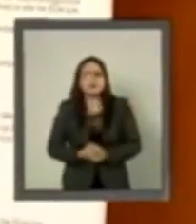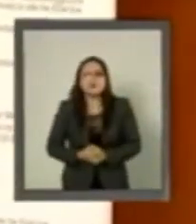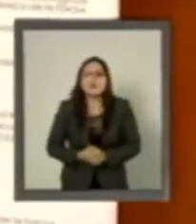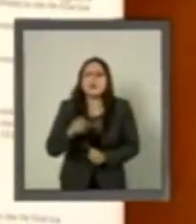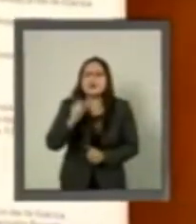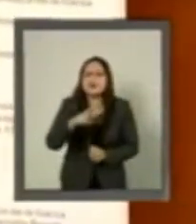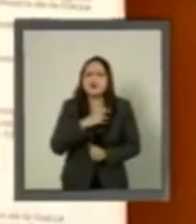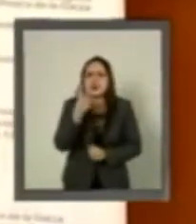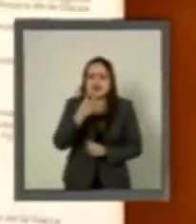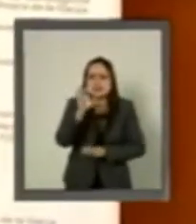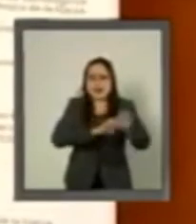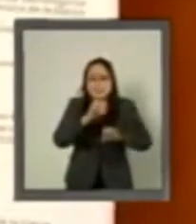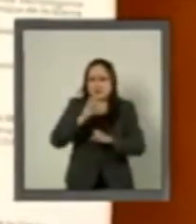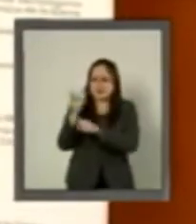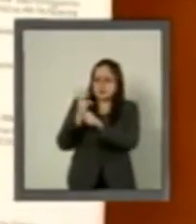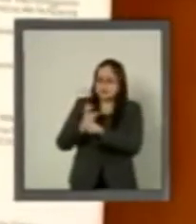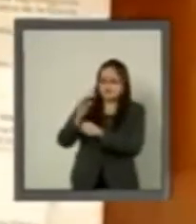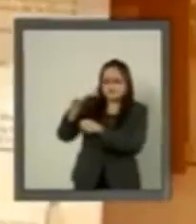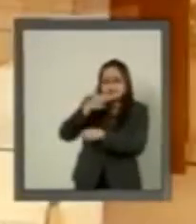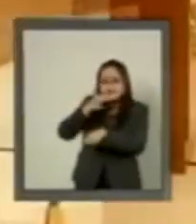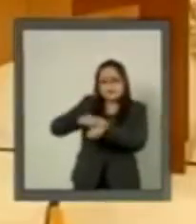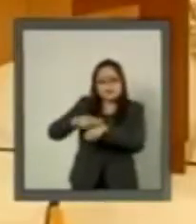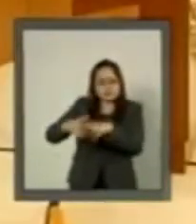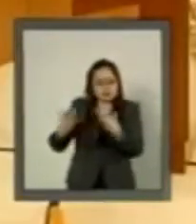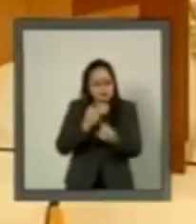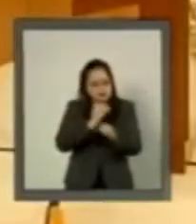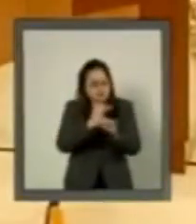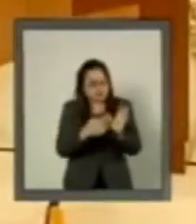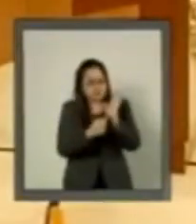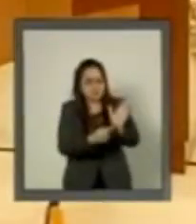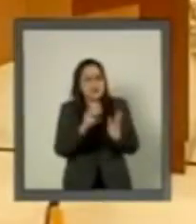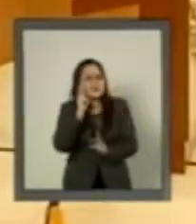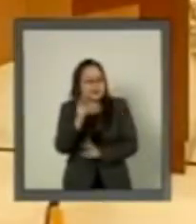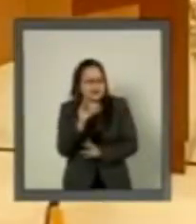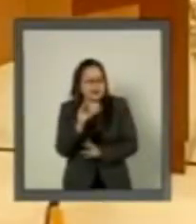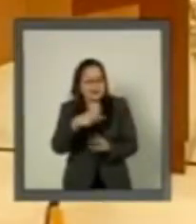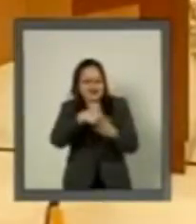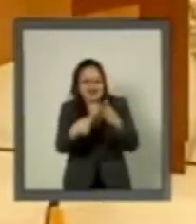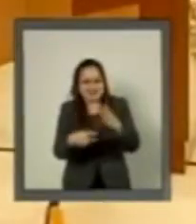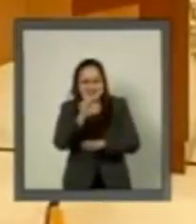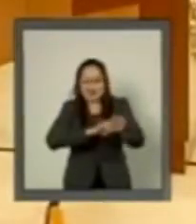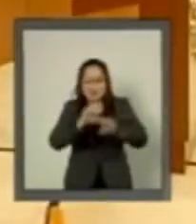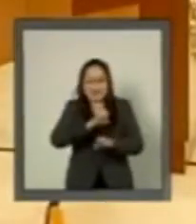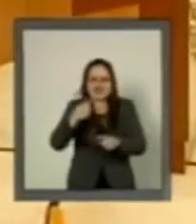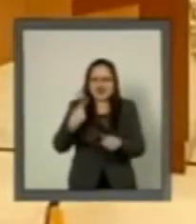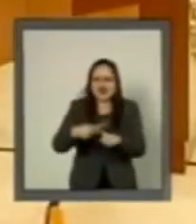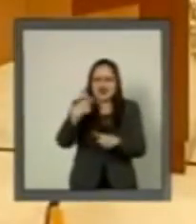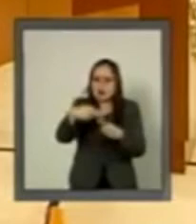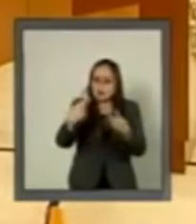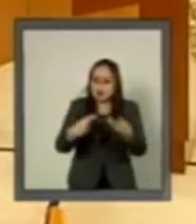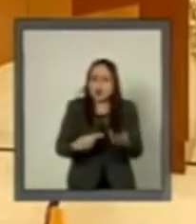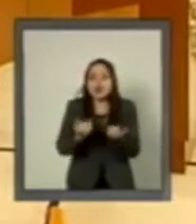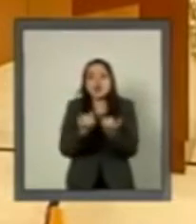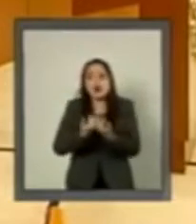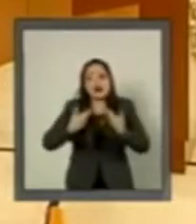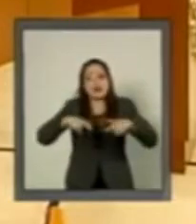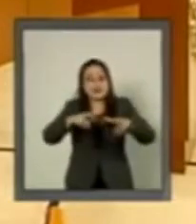ver solo en el escritorio o en el poder legislativo. Las reformas, si no son implementadas, si no son evaluadas, si no